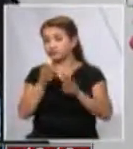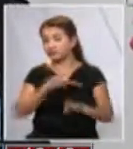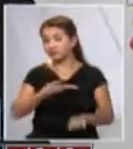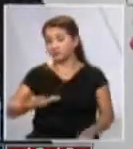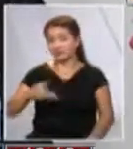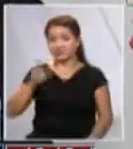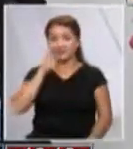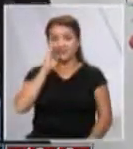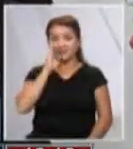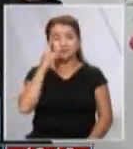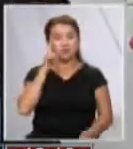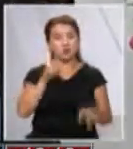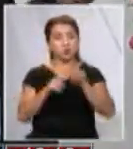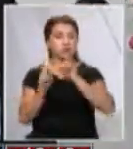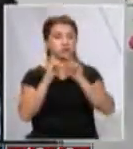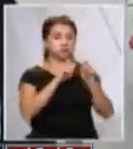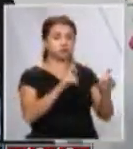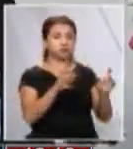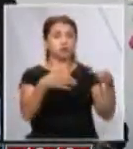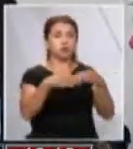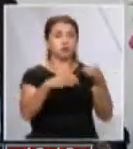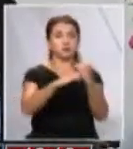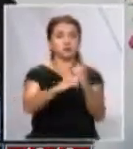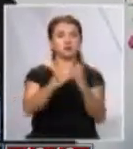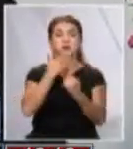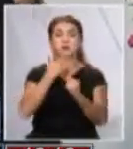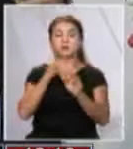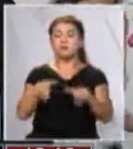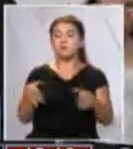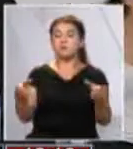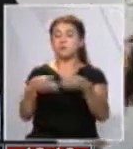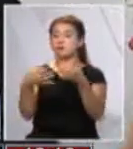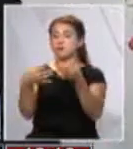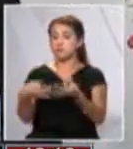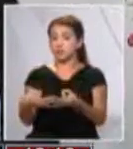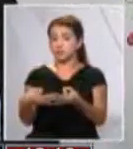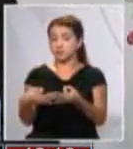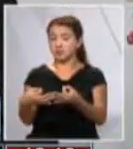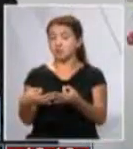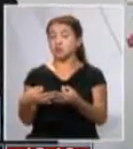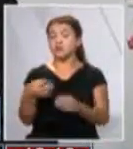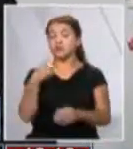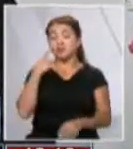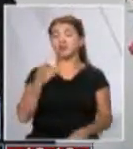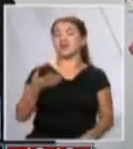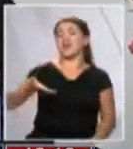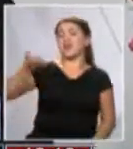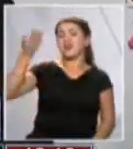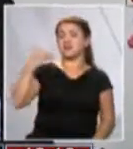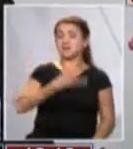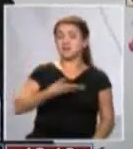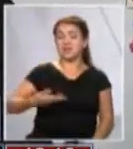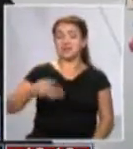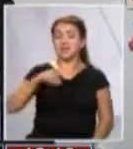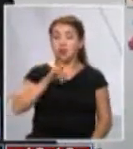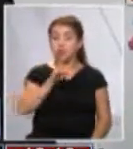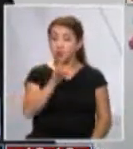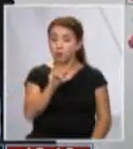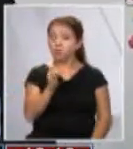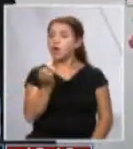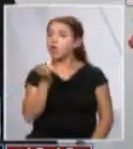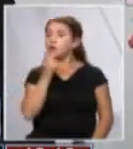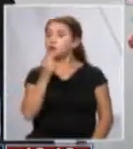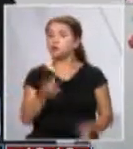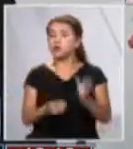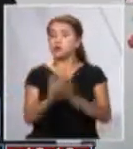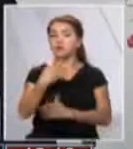Sin embargo, han salido críticas tanto de la oposición como del mismo oficialismo. Recordemos que días anteriores el presidente de la UDI, Ernesto Silva, acusó a la